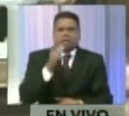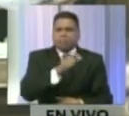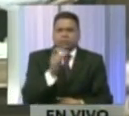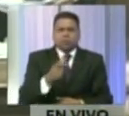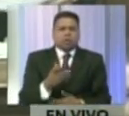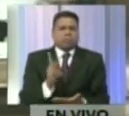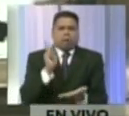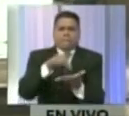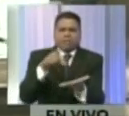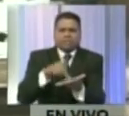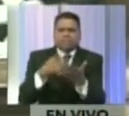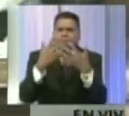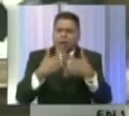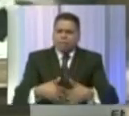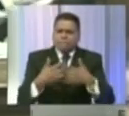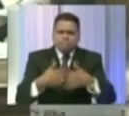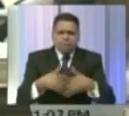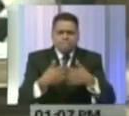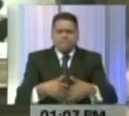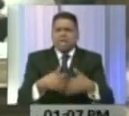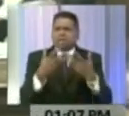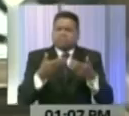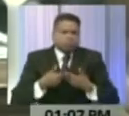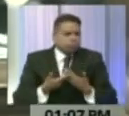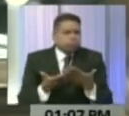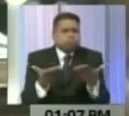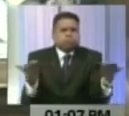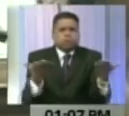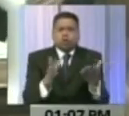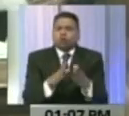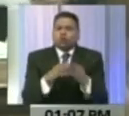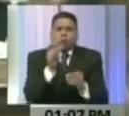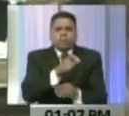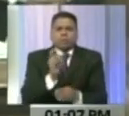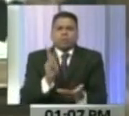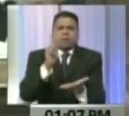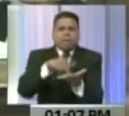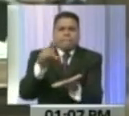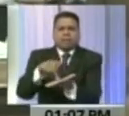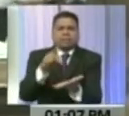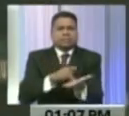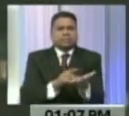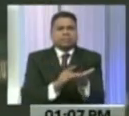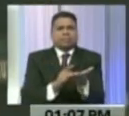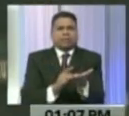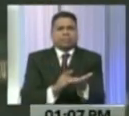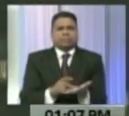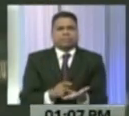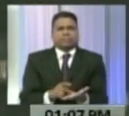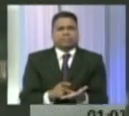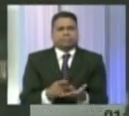producción, nosotros lo recibimos. Todo el que se quiera incorporar, se incorpora.